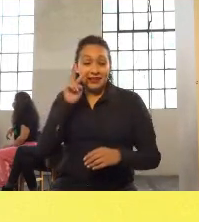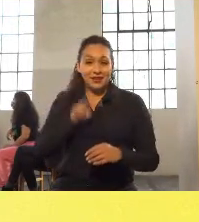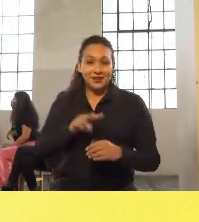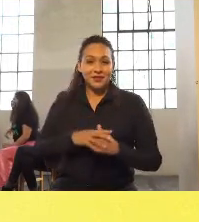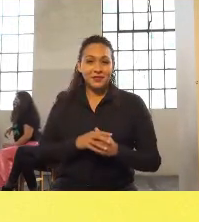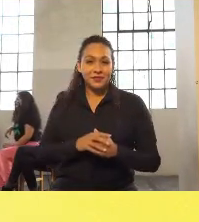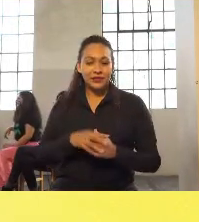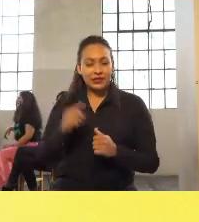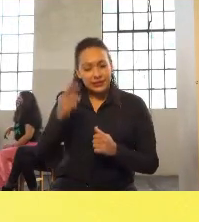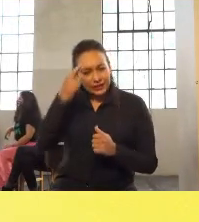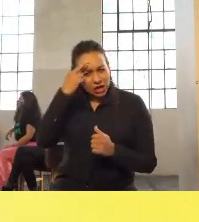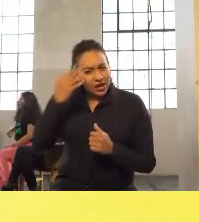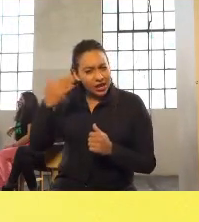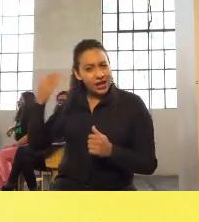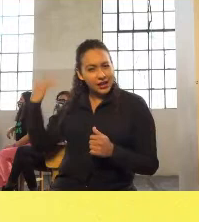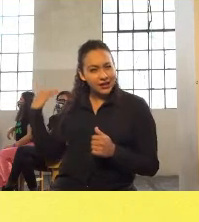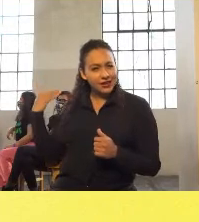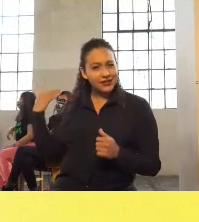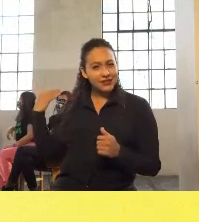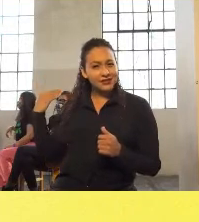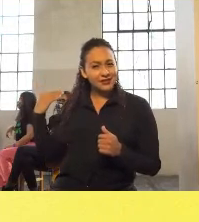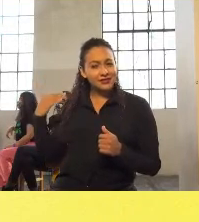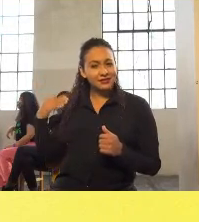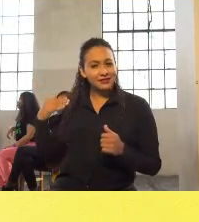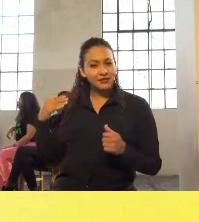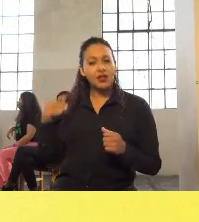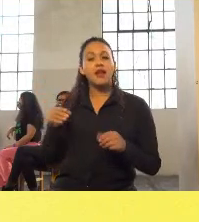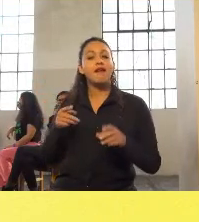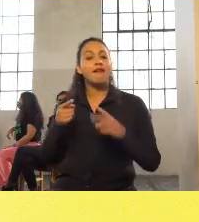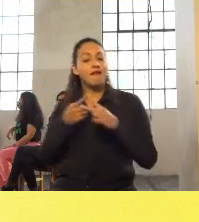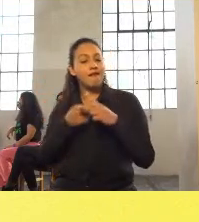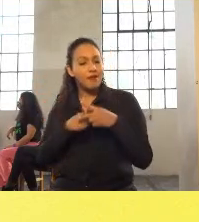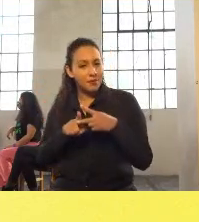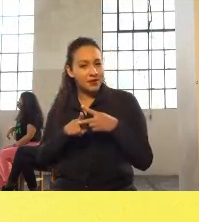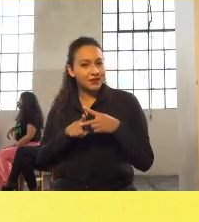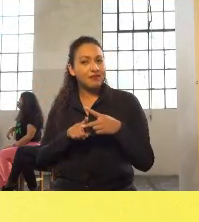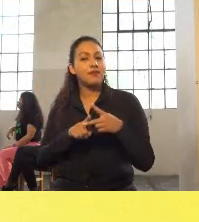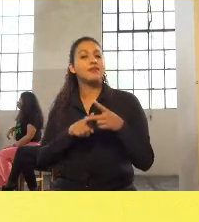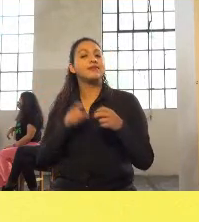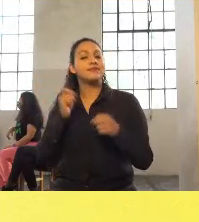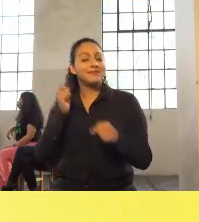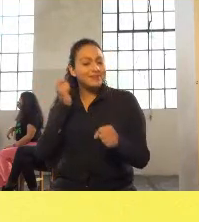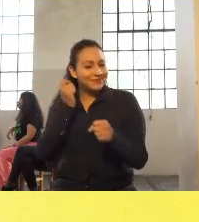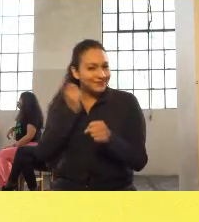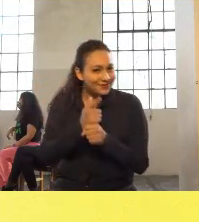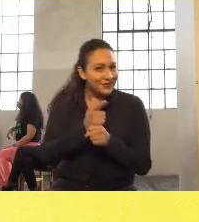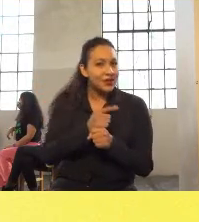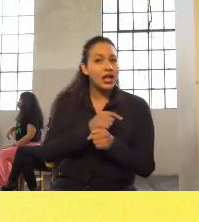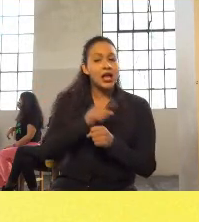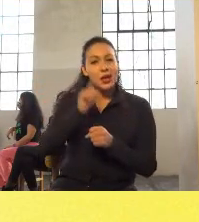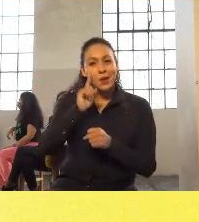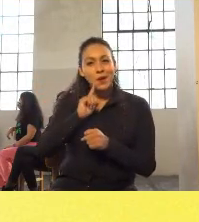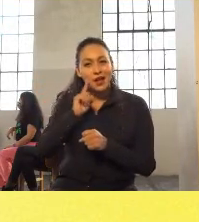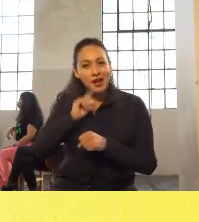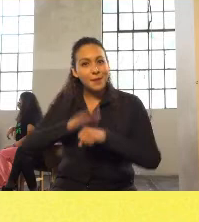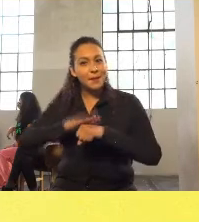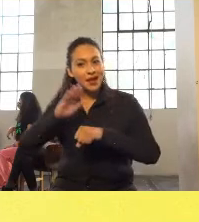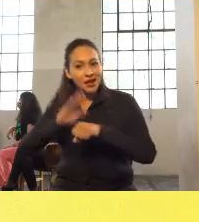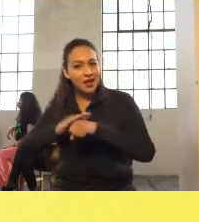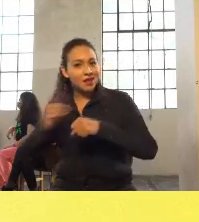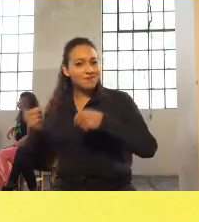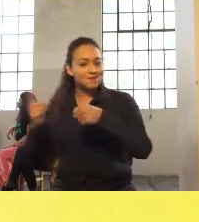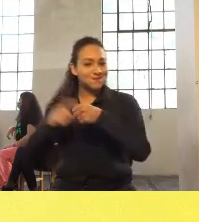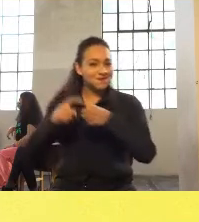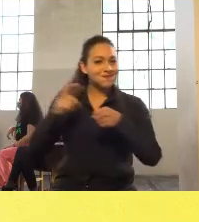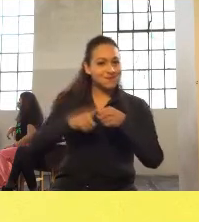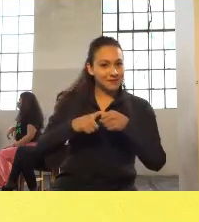a ese momento específico, muy particular, y que le da un sentido que la mayoría de la gente está mucho más cómodo, ¿no? O sea,